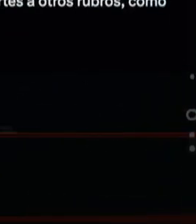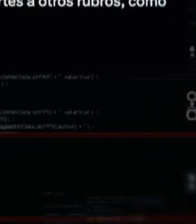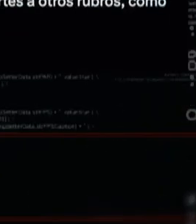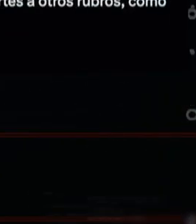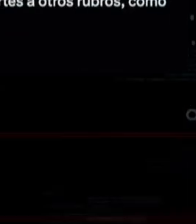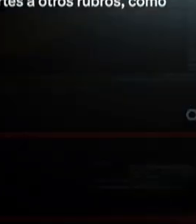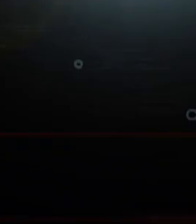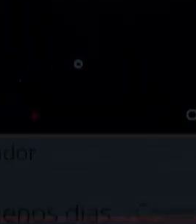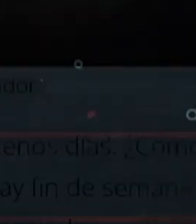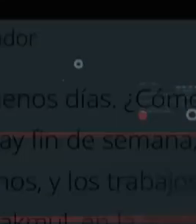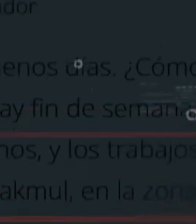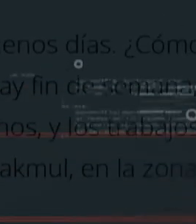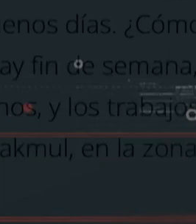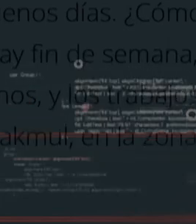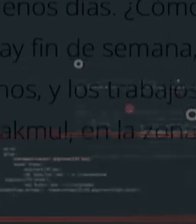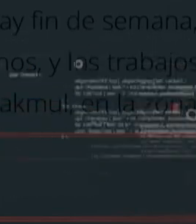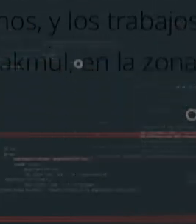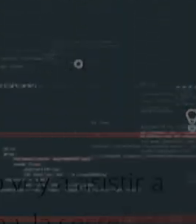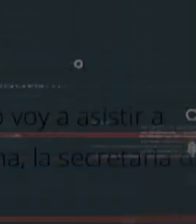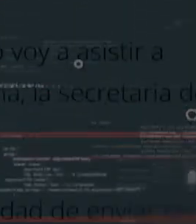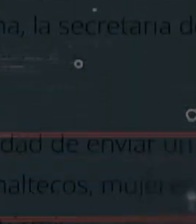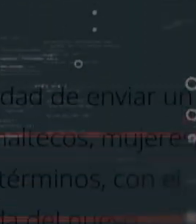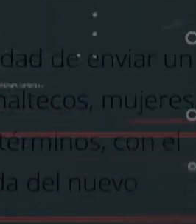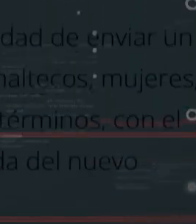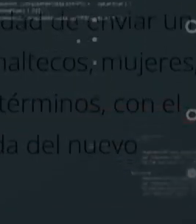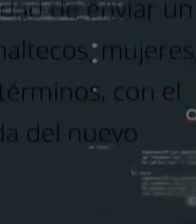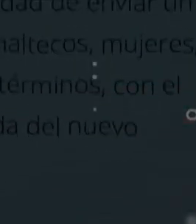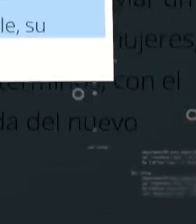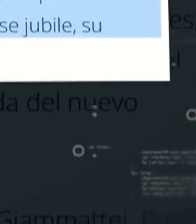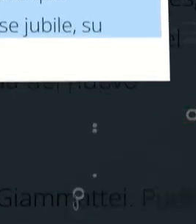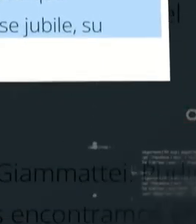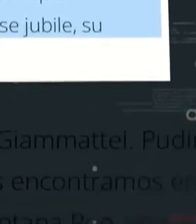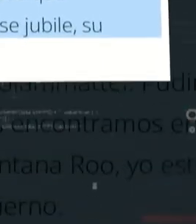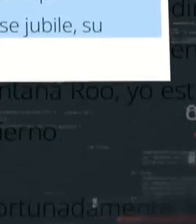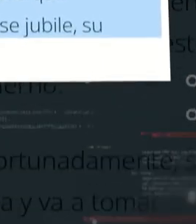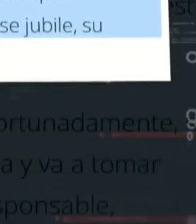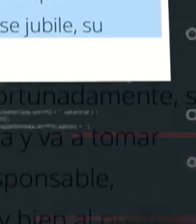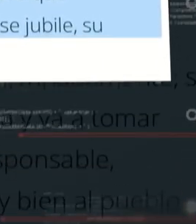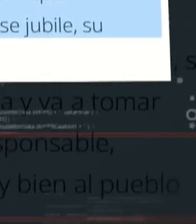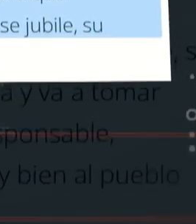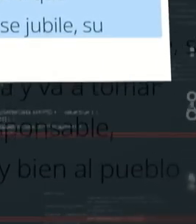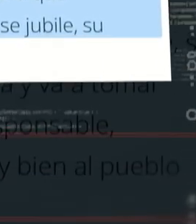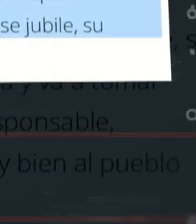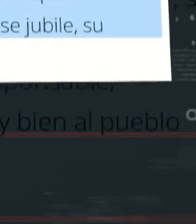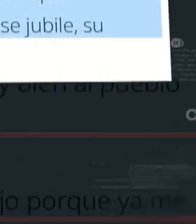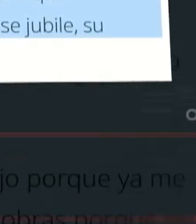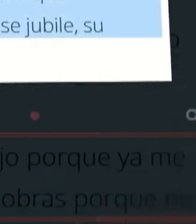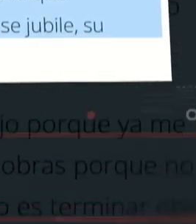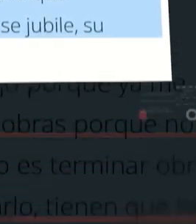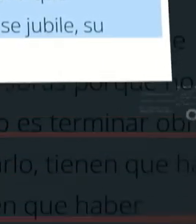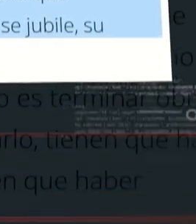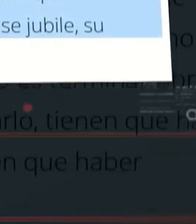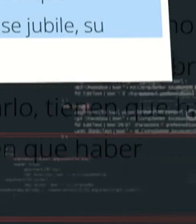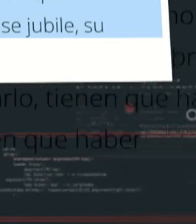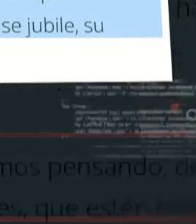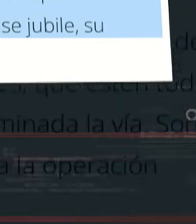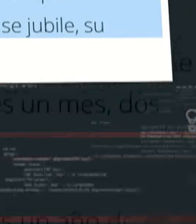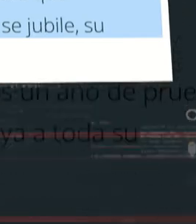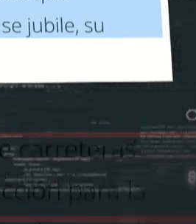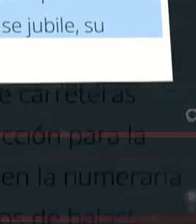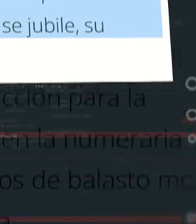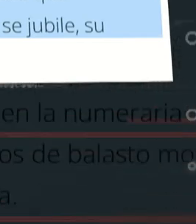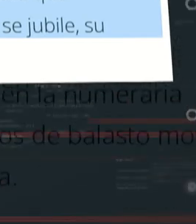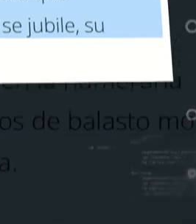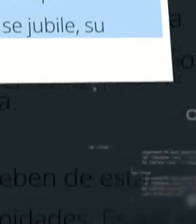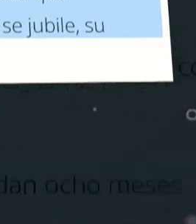no se ha aportado antes al Fondo de Ahorro de los Trabajadores, para que progresivamente se logre que el trabajador